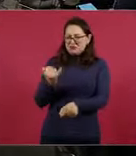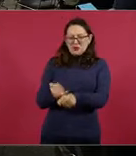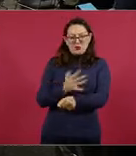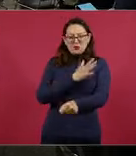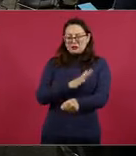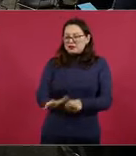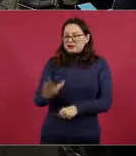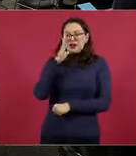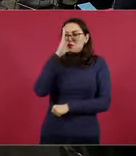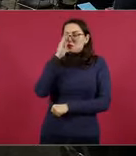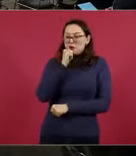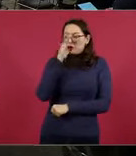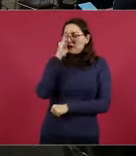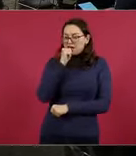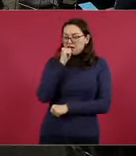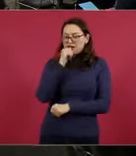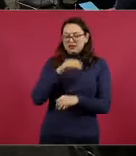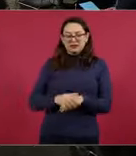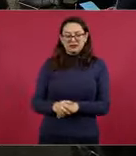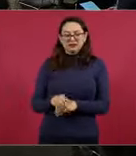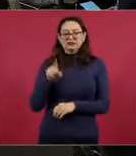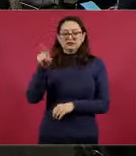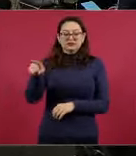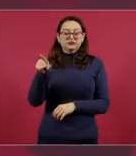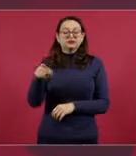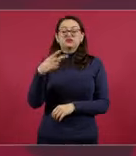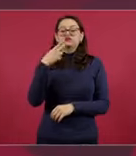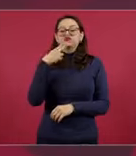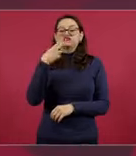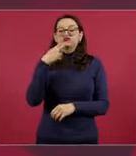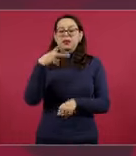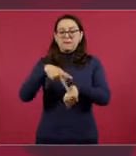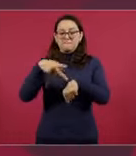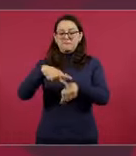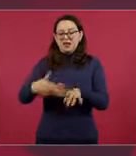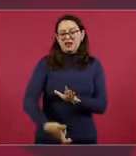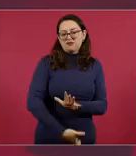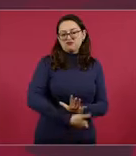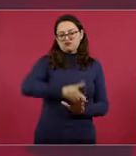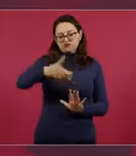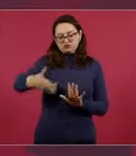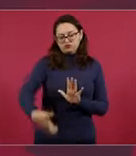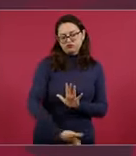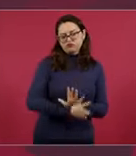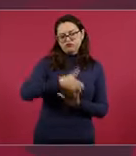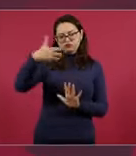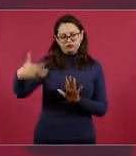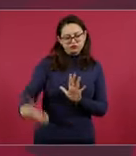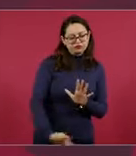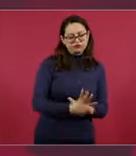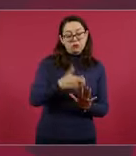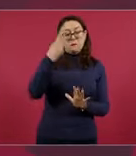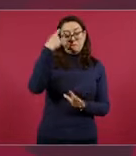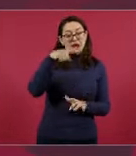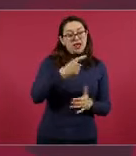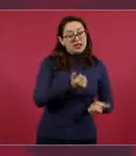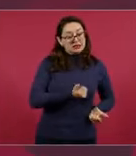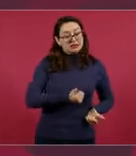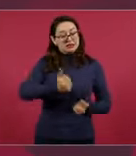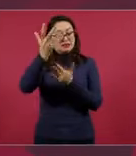un banco de grava y se llevan el material a Estados Unidos